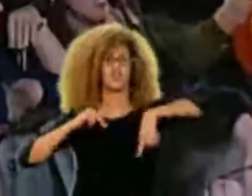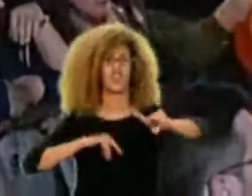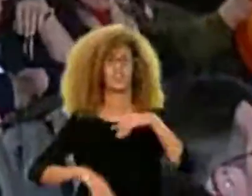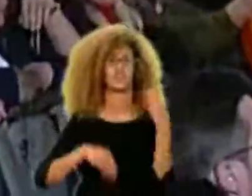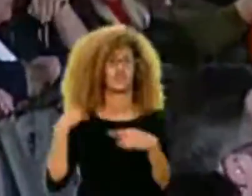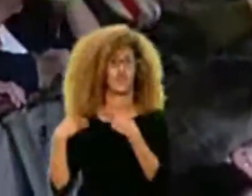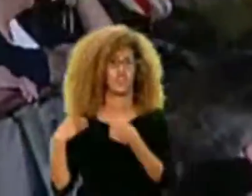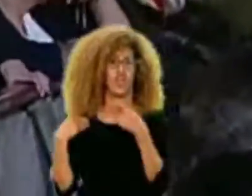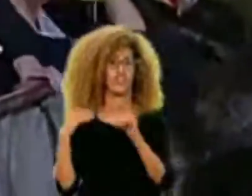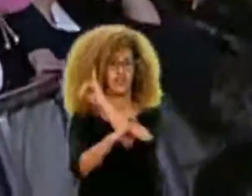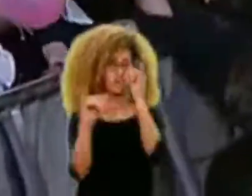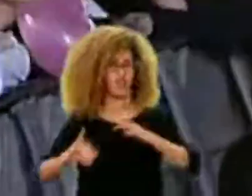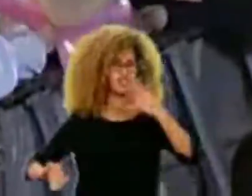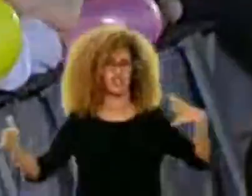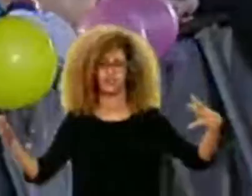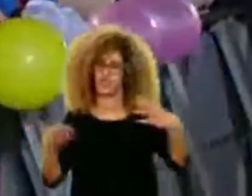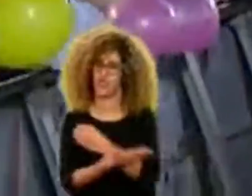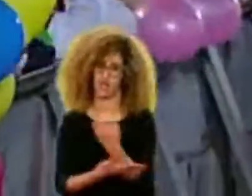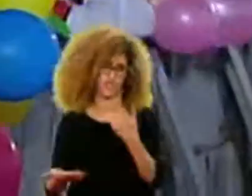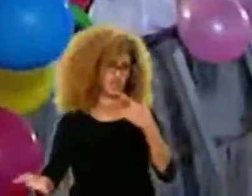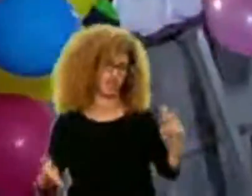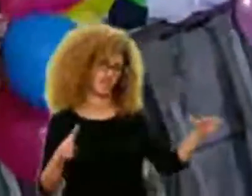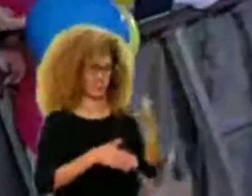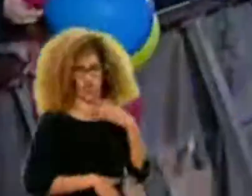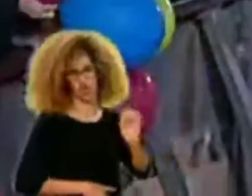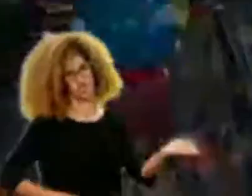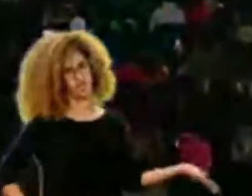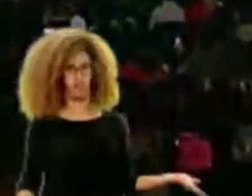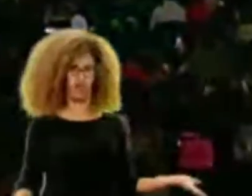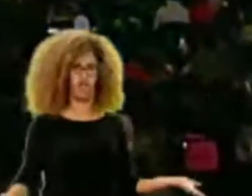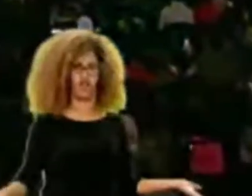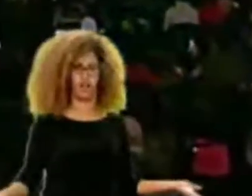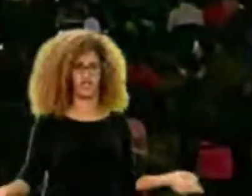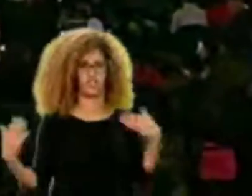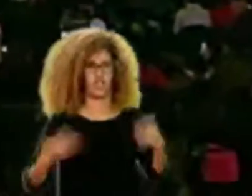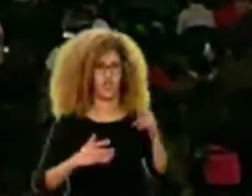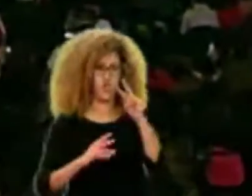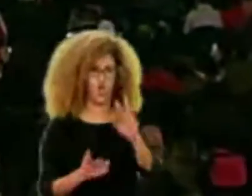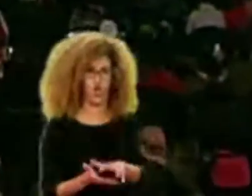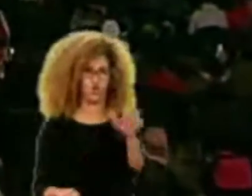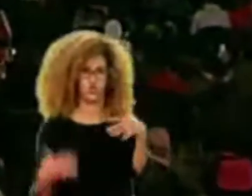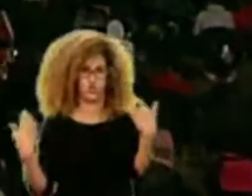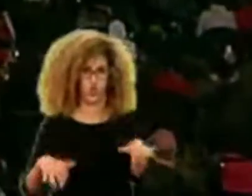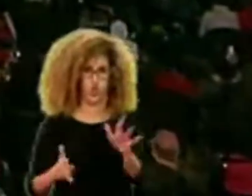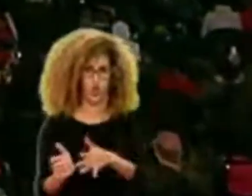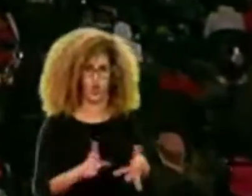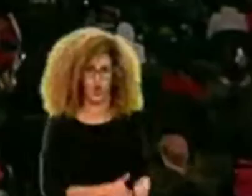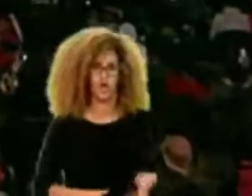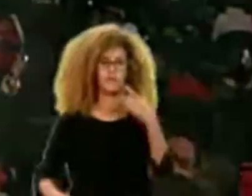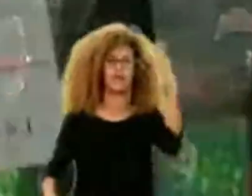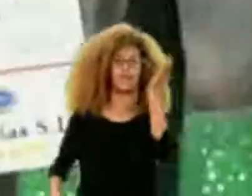gustado. Feliz carnaval a todos y no me diga que mi chico no es tan guapo. Está que se le cae a uno las tuercas. Inma, te